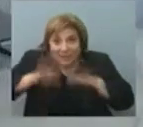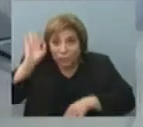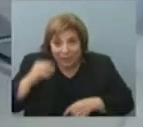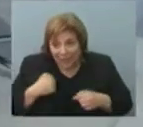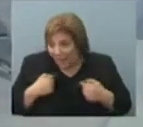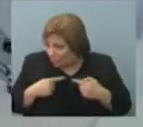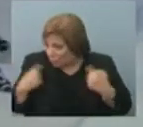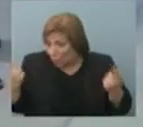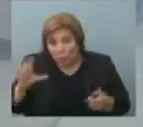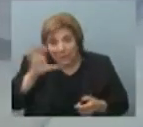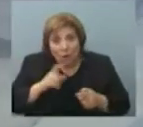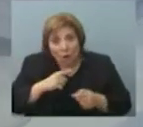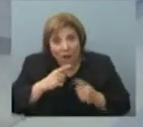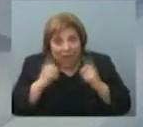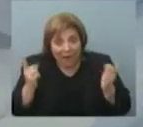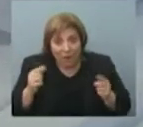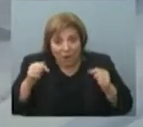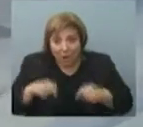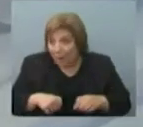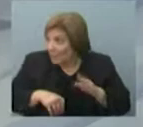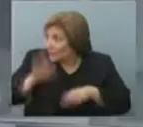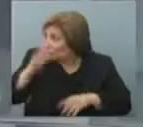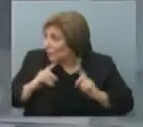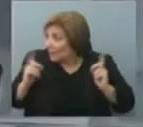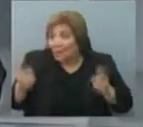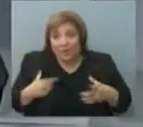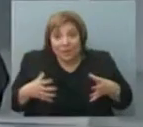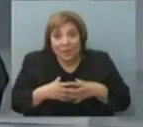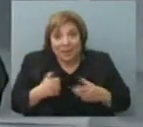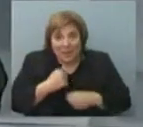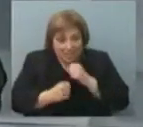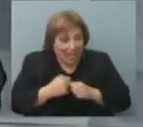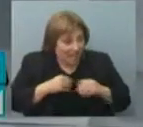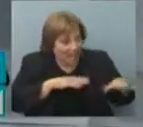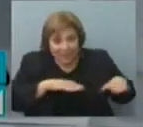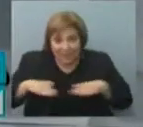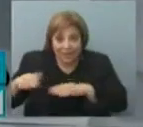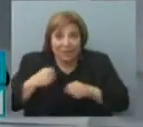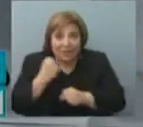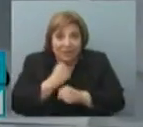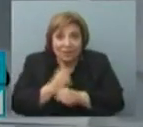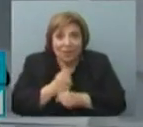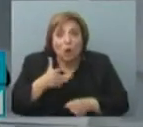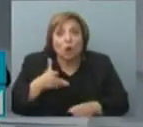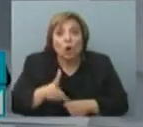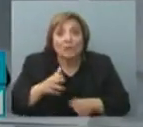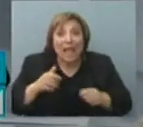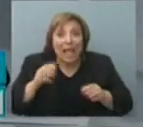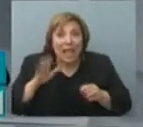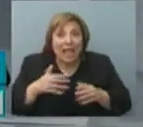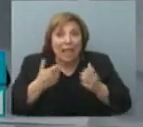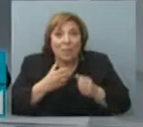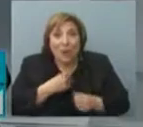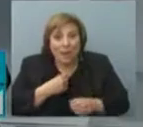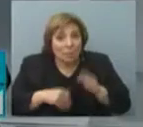generación largo también y ahora la mayoría que teníamos mi generación por ejemplo que militamos el movimiento Rocha no tengo duda que